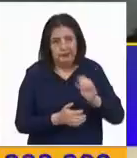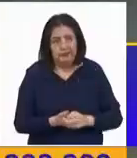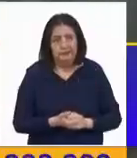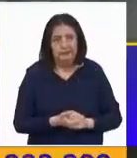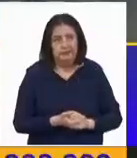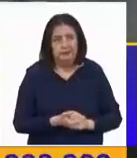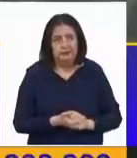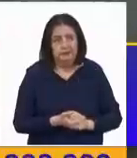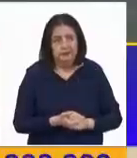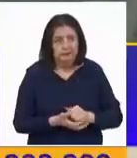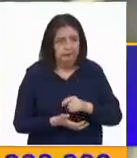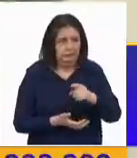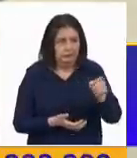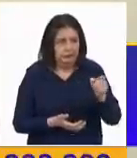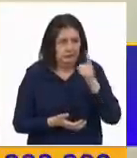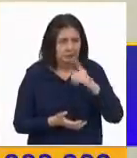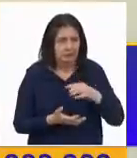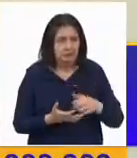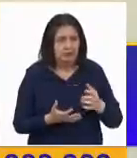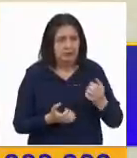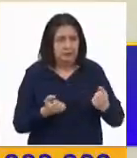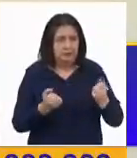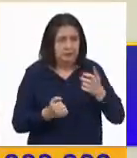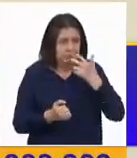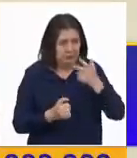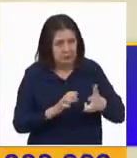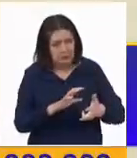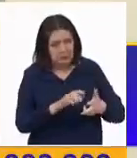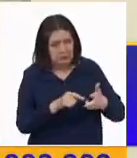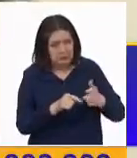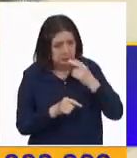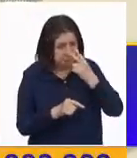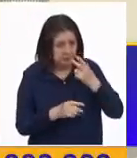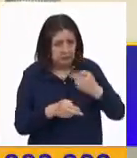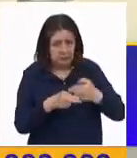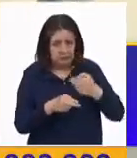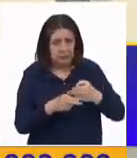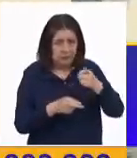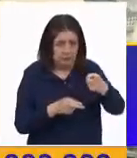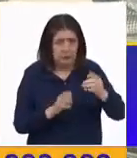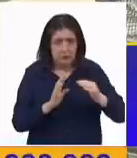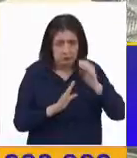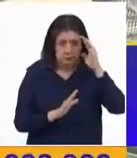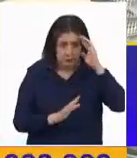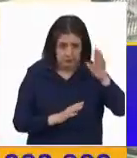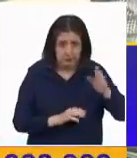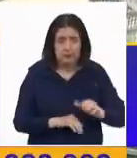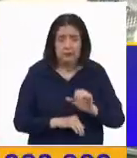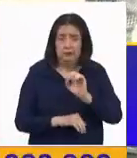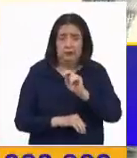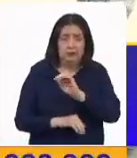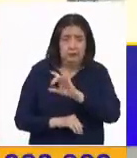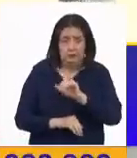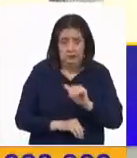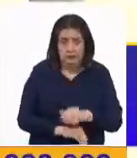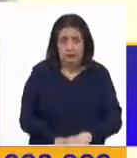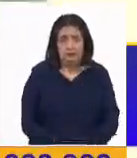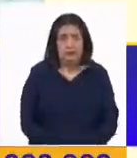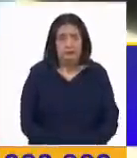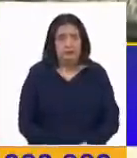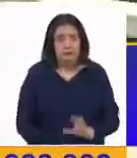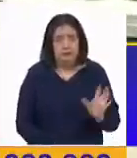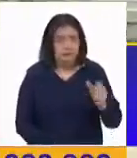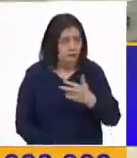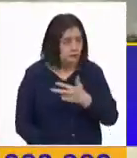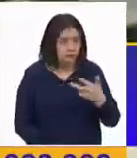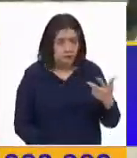está destartalado. Es más, aquí lo dice, comisaría de Santa Clara. Todos